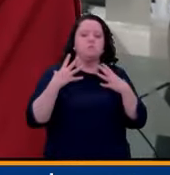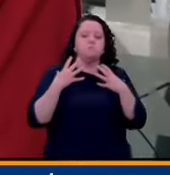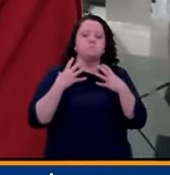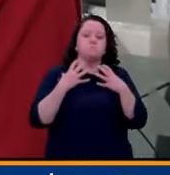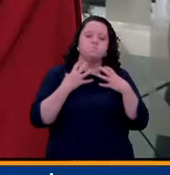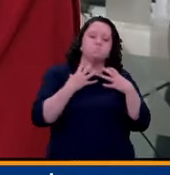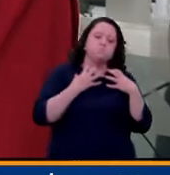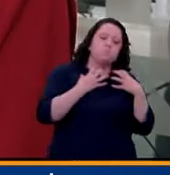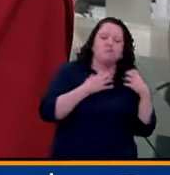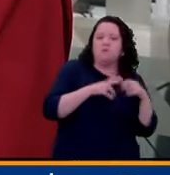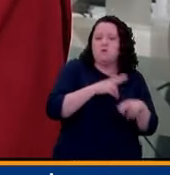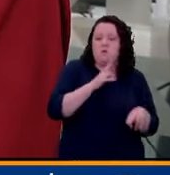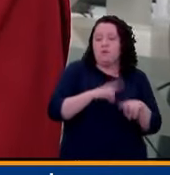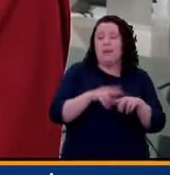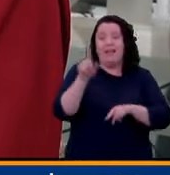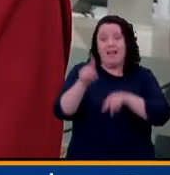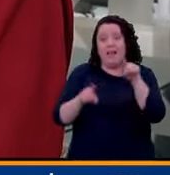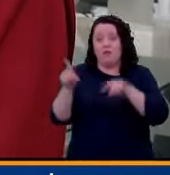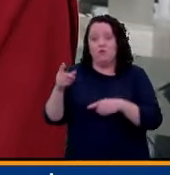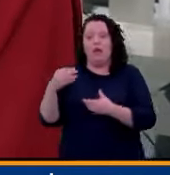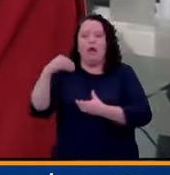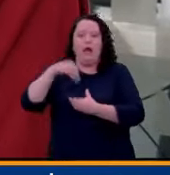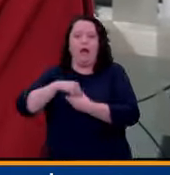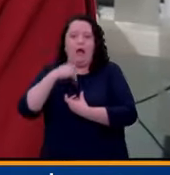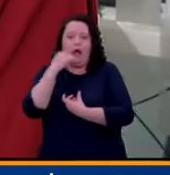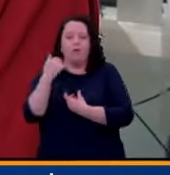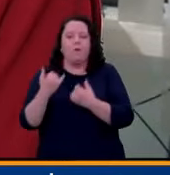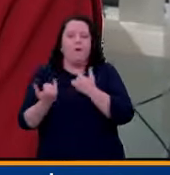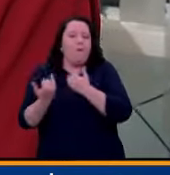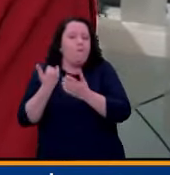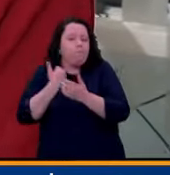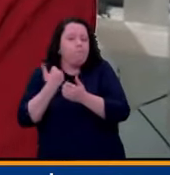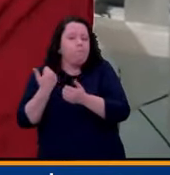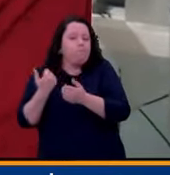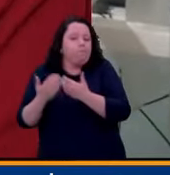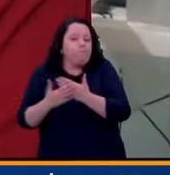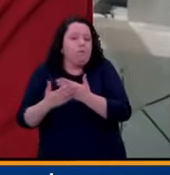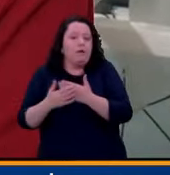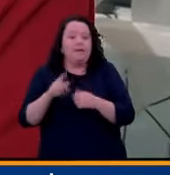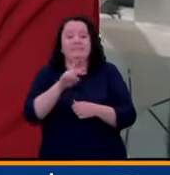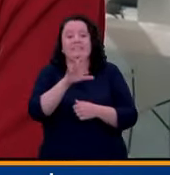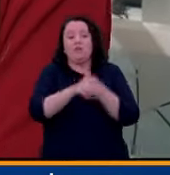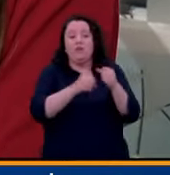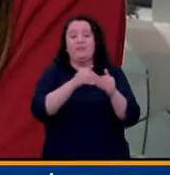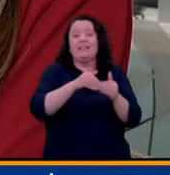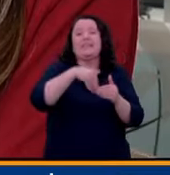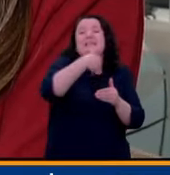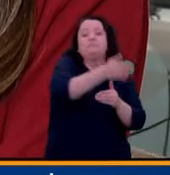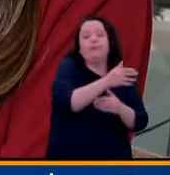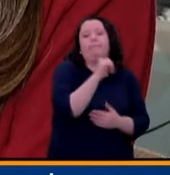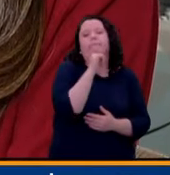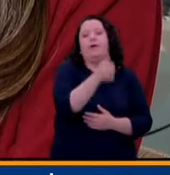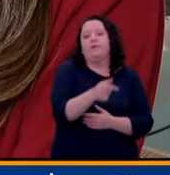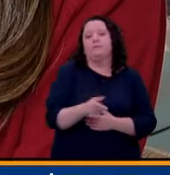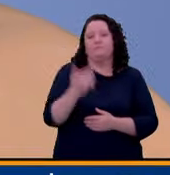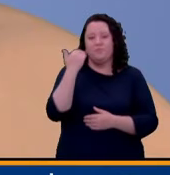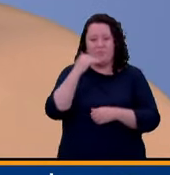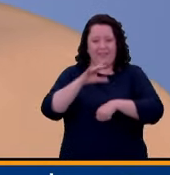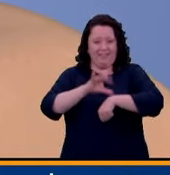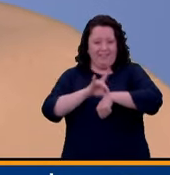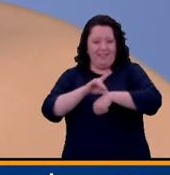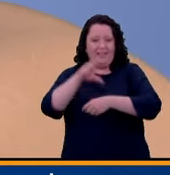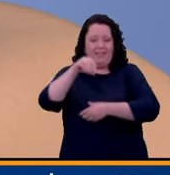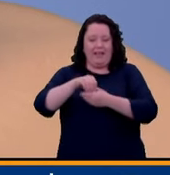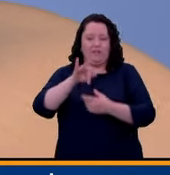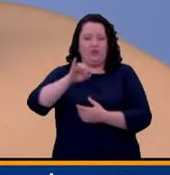que aquellas personas que ya tenían cierta condición de base en peora después de los 65 años La doctora Jimena Mejía endocrinóloga